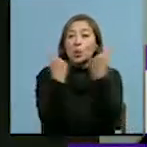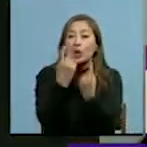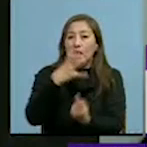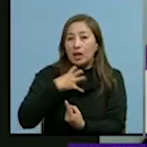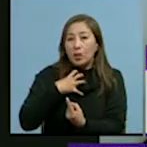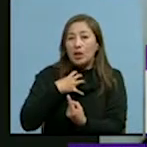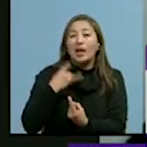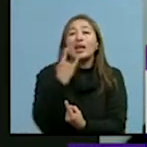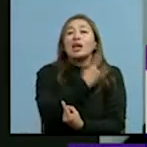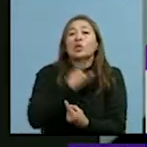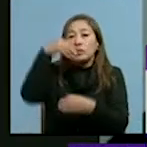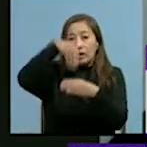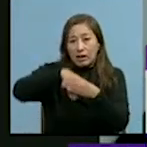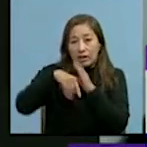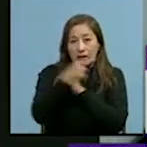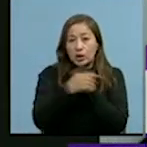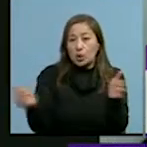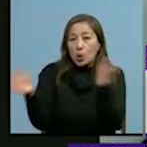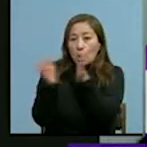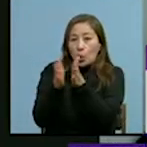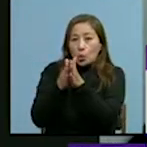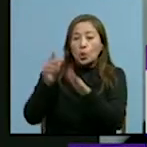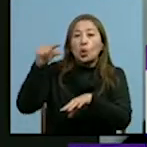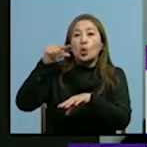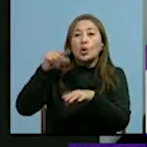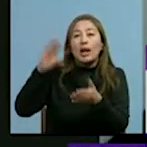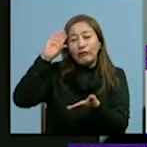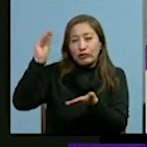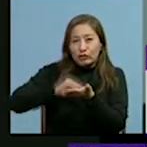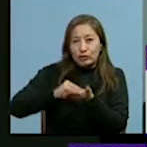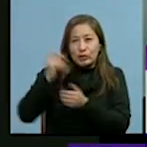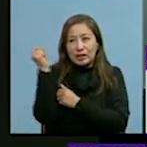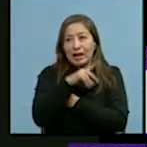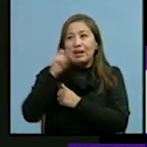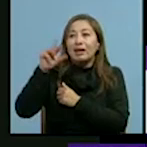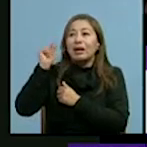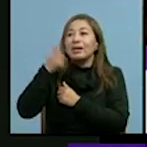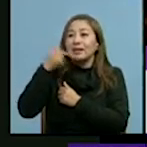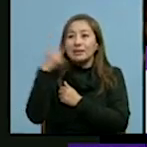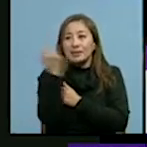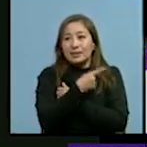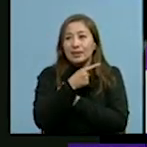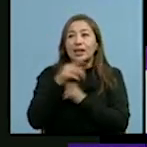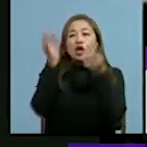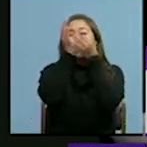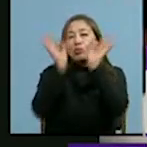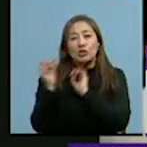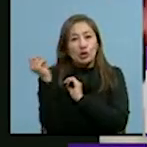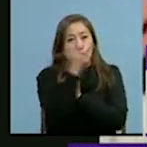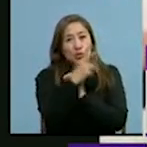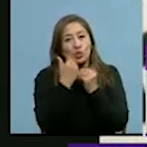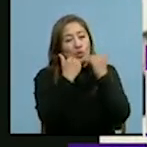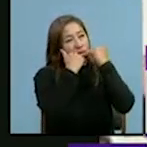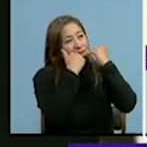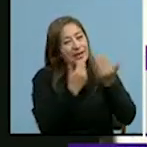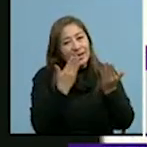la Facultad de Humanidades junto a la doctora Gabriela Karasik, quien está justamente con este proyecto. Doctora,